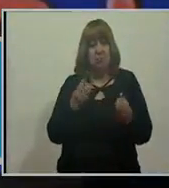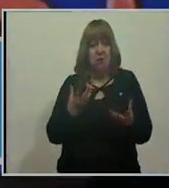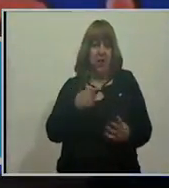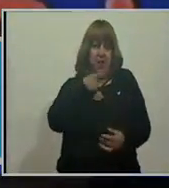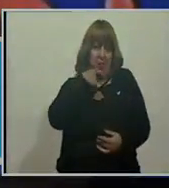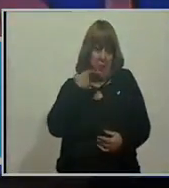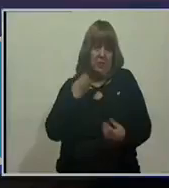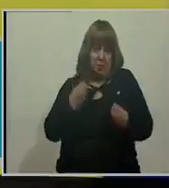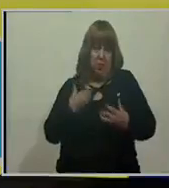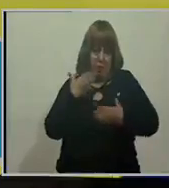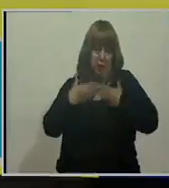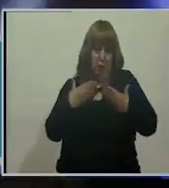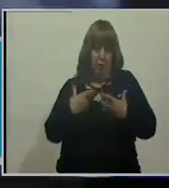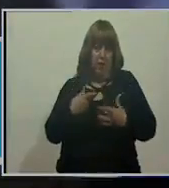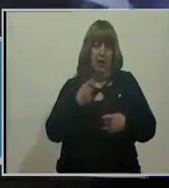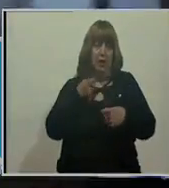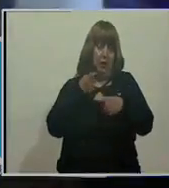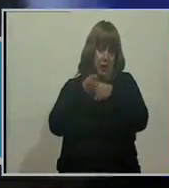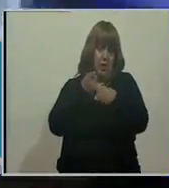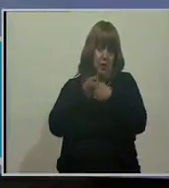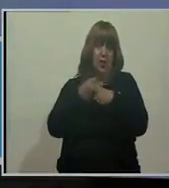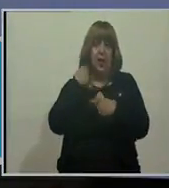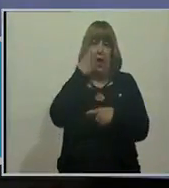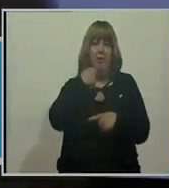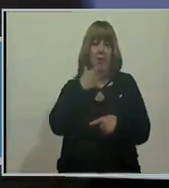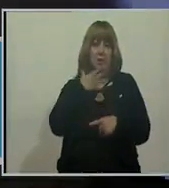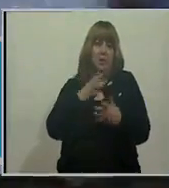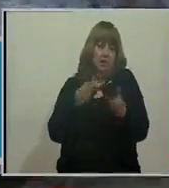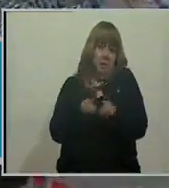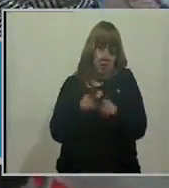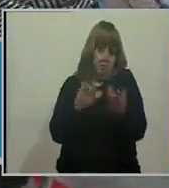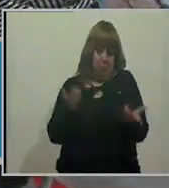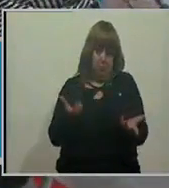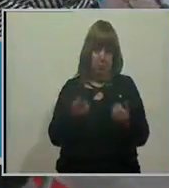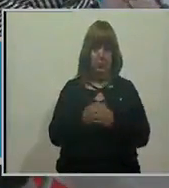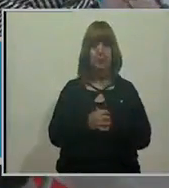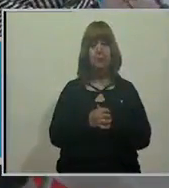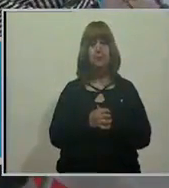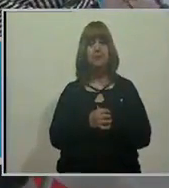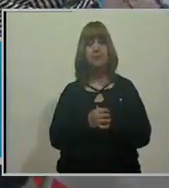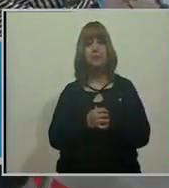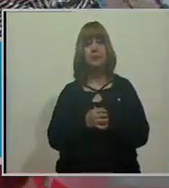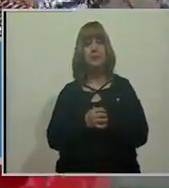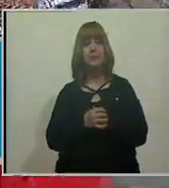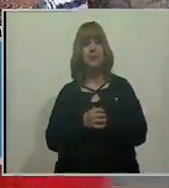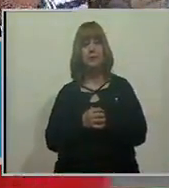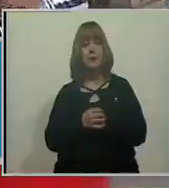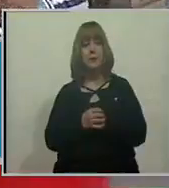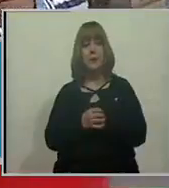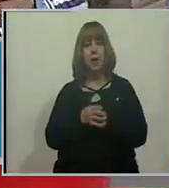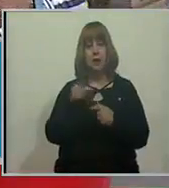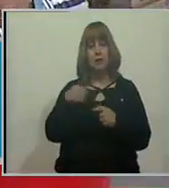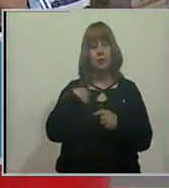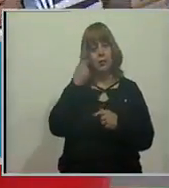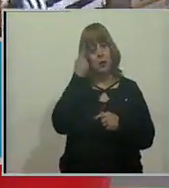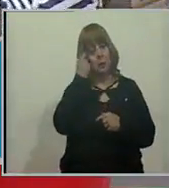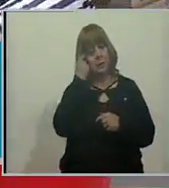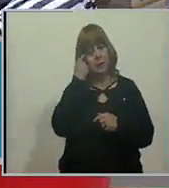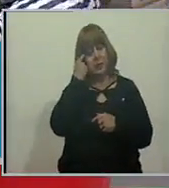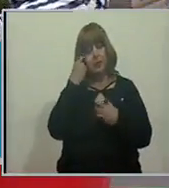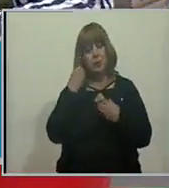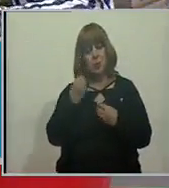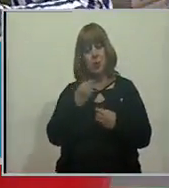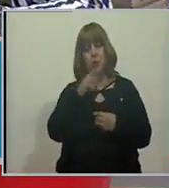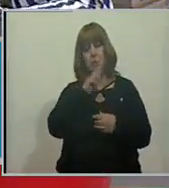dulzura y desde contemplar las miradas de los demás. Claro, me estabas respondiendo justamente a algo que estaba pensando, digo, este empoderamiento de